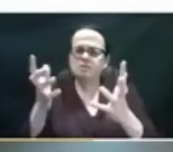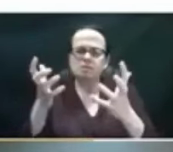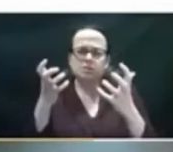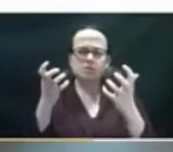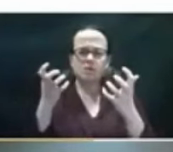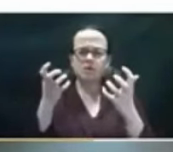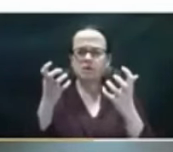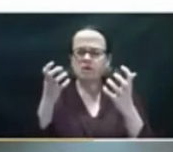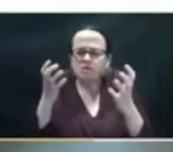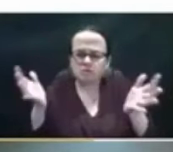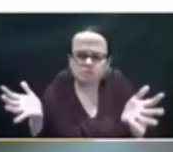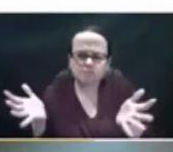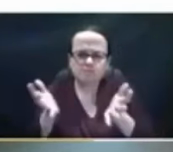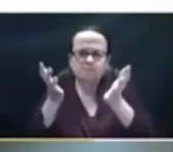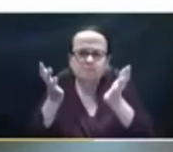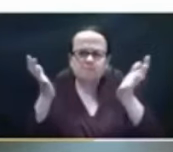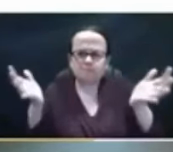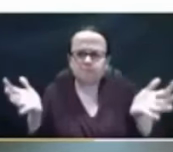de calidad